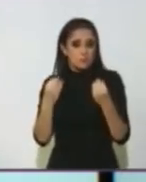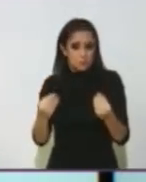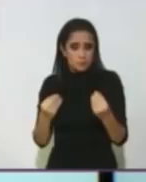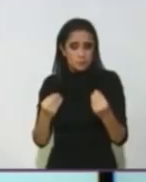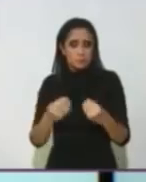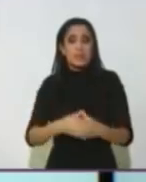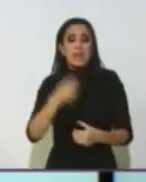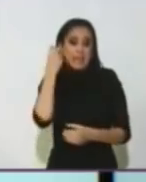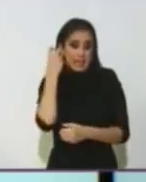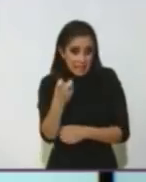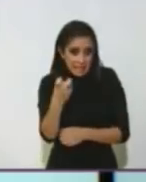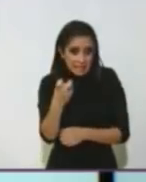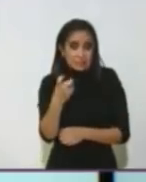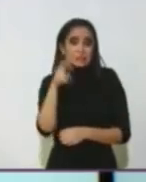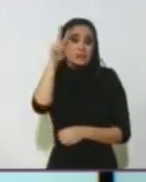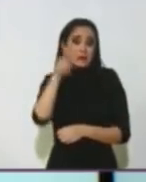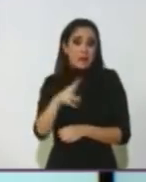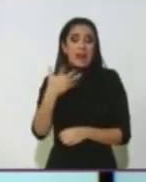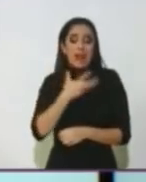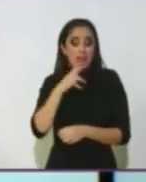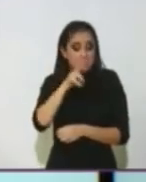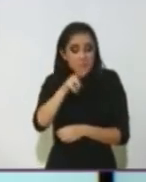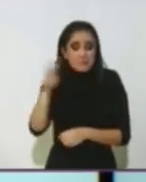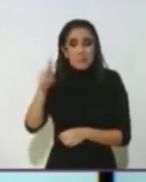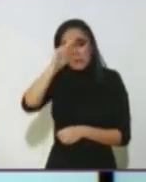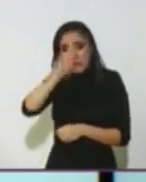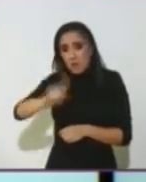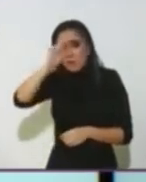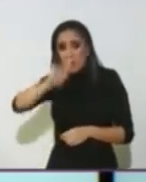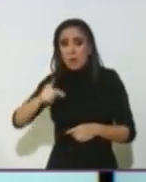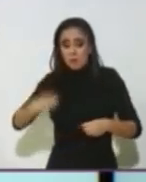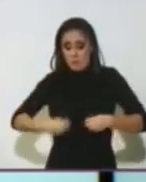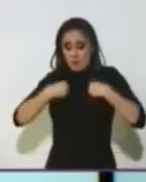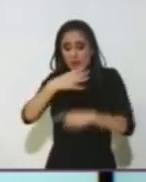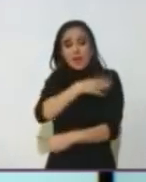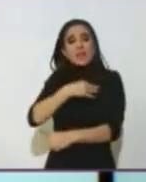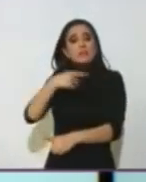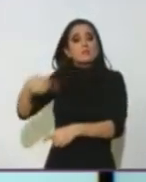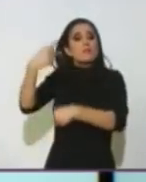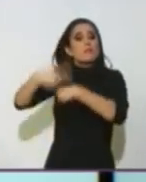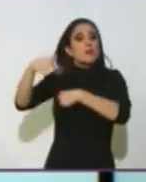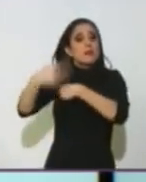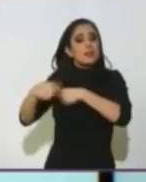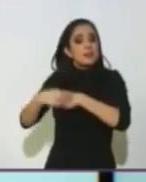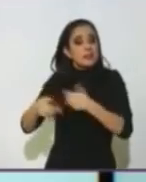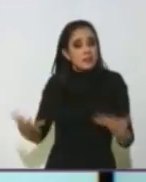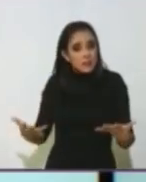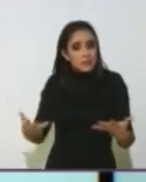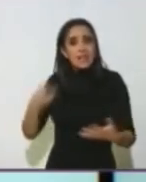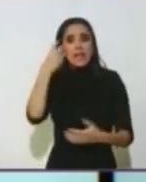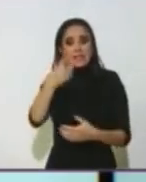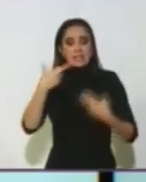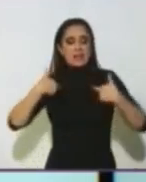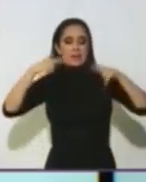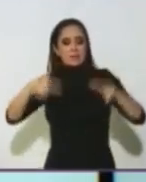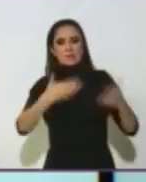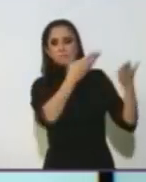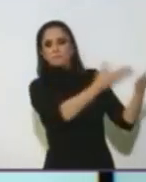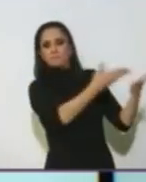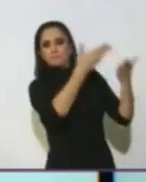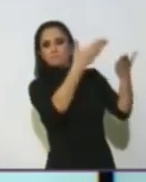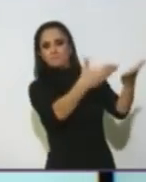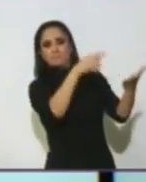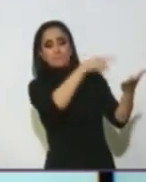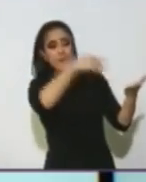está poniendo en suerte la vida de nuestros hijos aquí están las representantes del caos por un lado